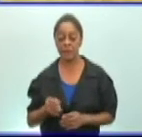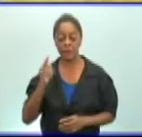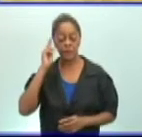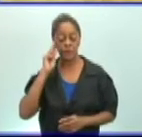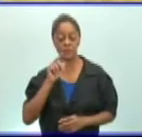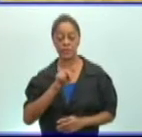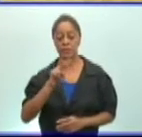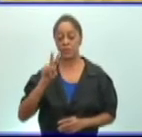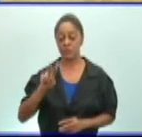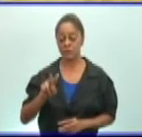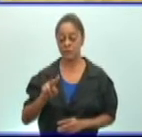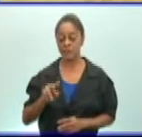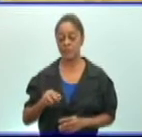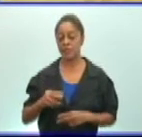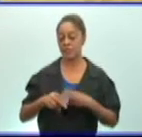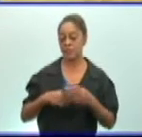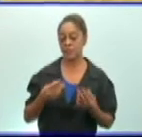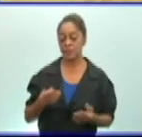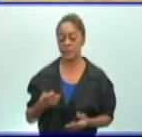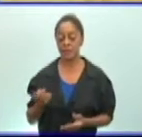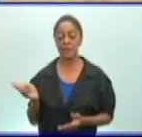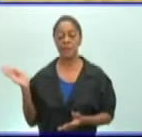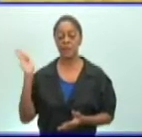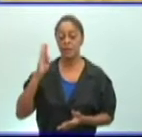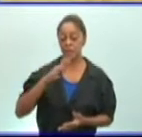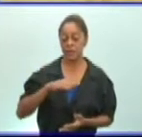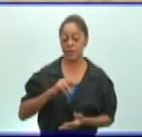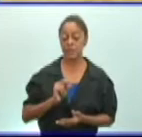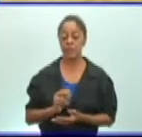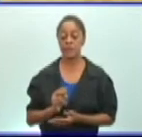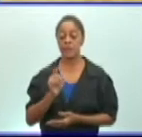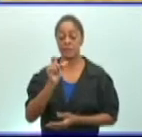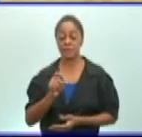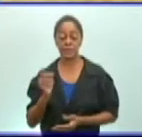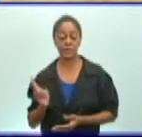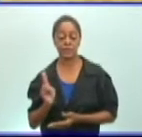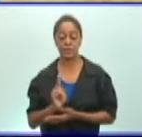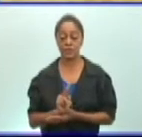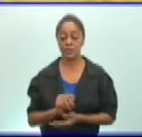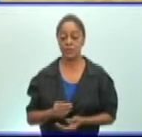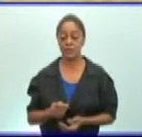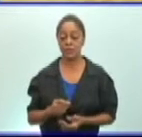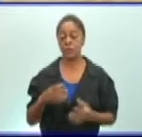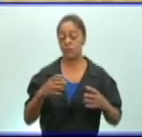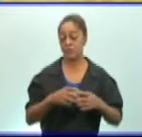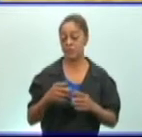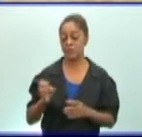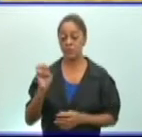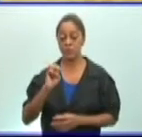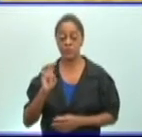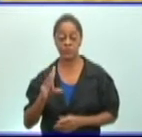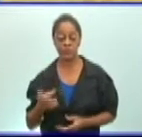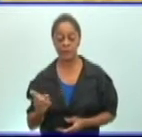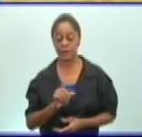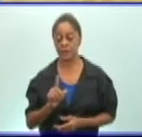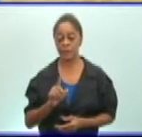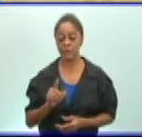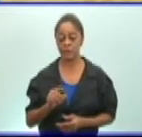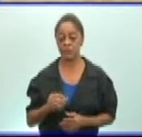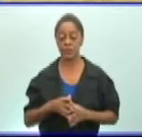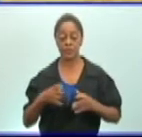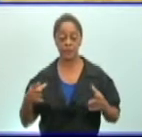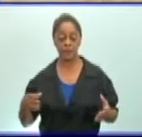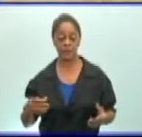XII, se va a producir la migración de los dorios, unas tribus indoeuropeas que no van a tener el gran